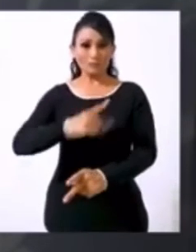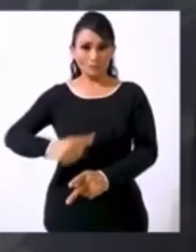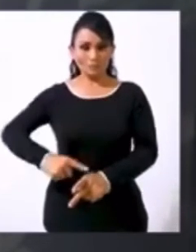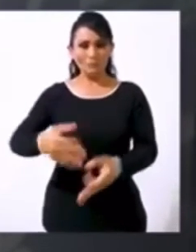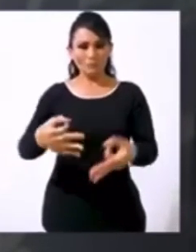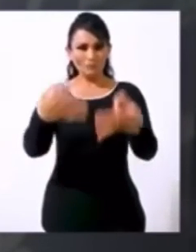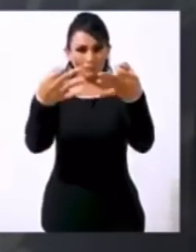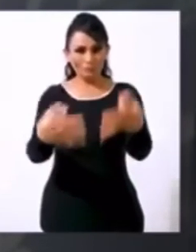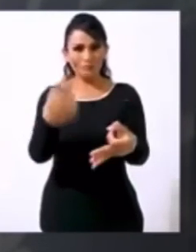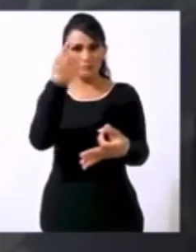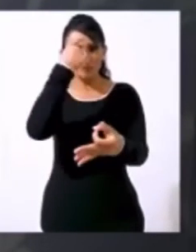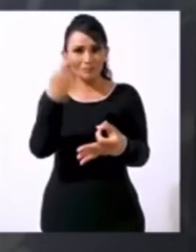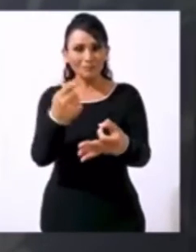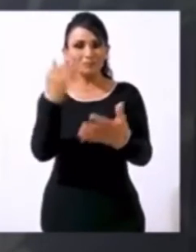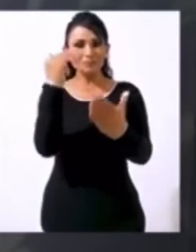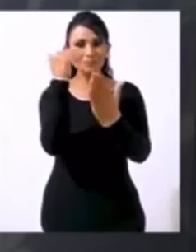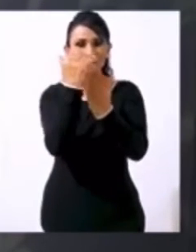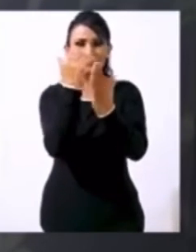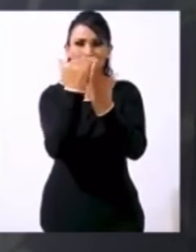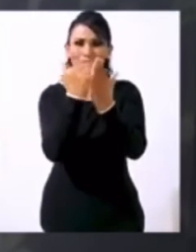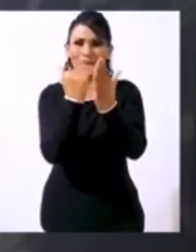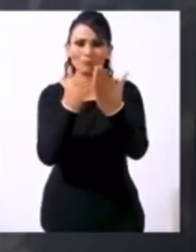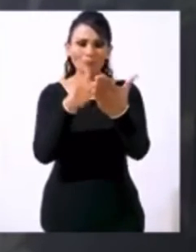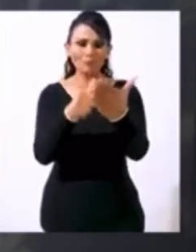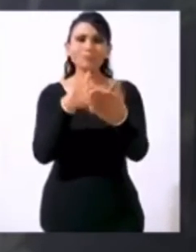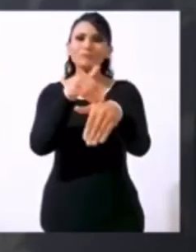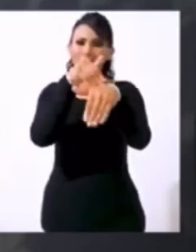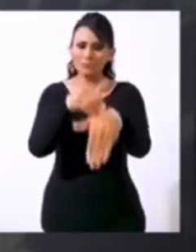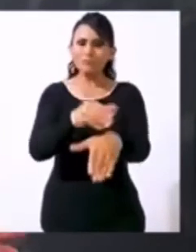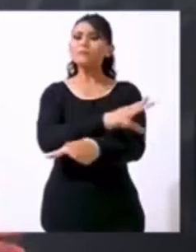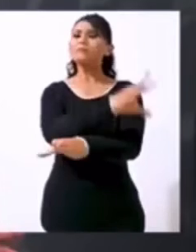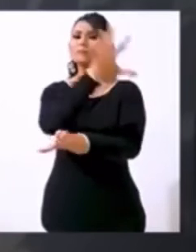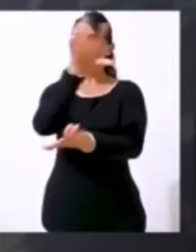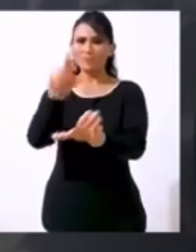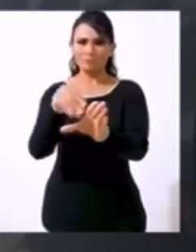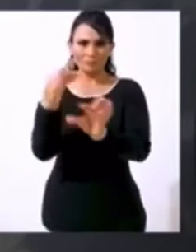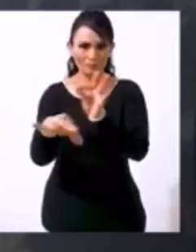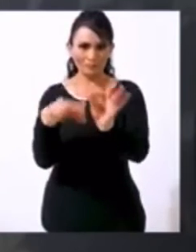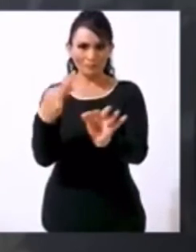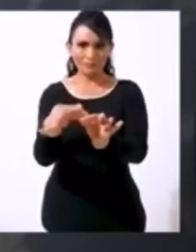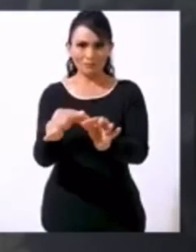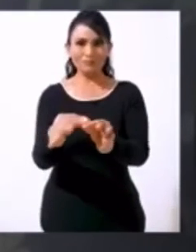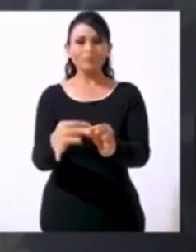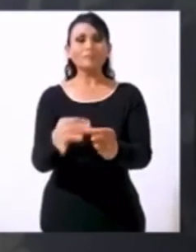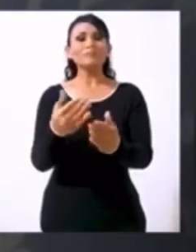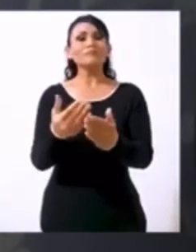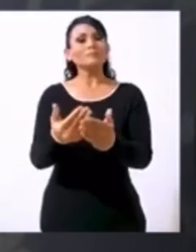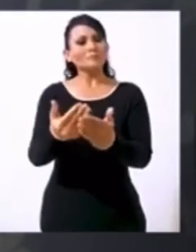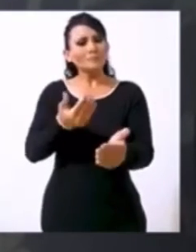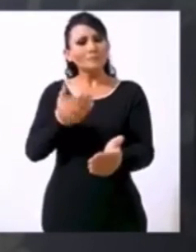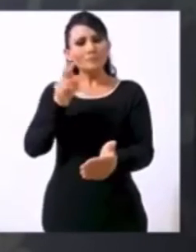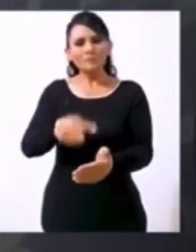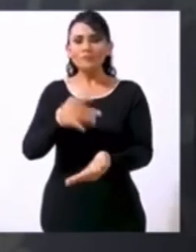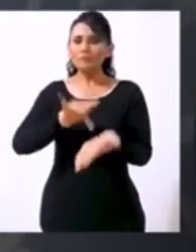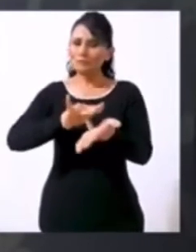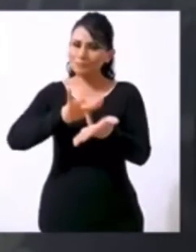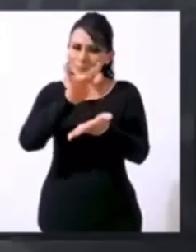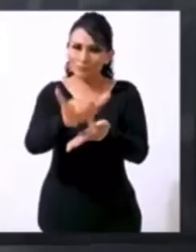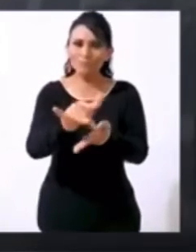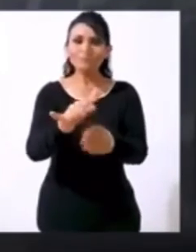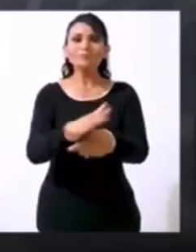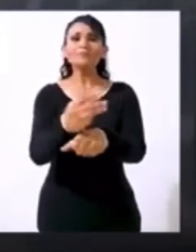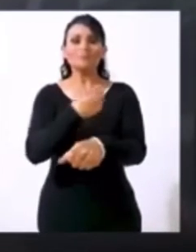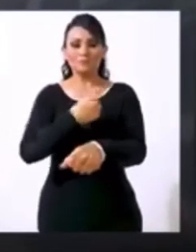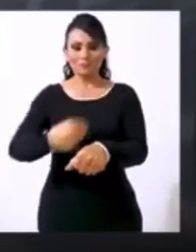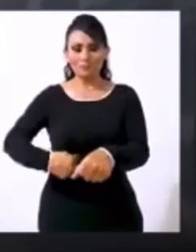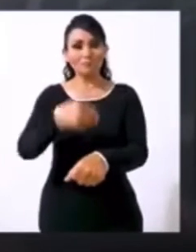implementación de cada una de estas medidas. De antemano, agradezco la participación de cada municipio